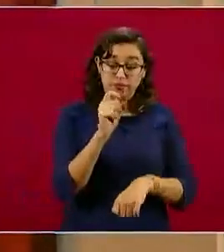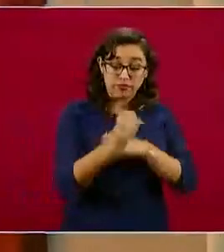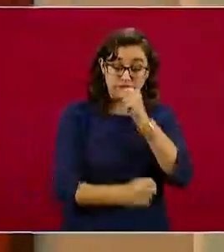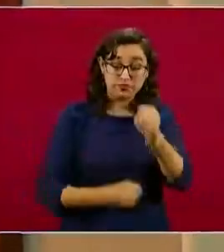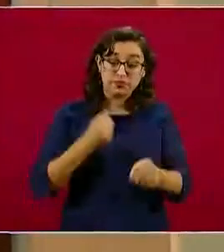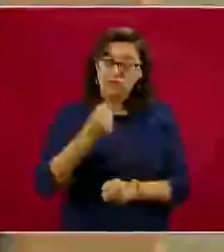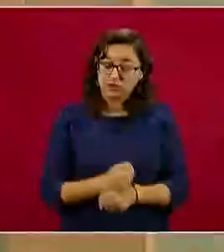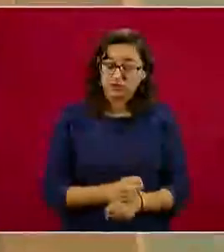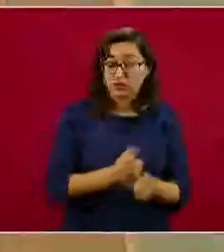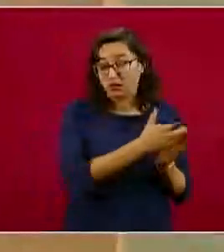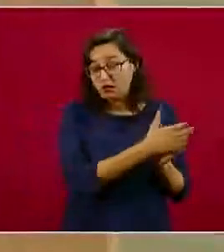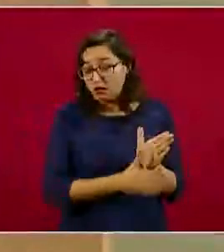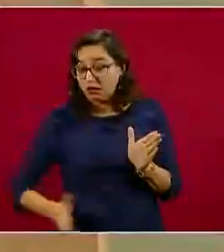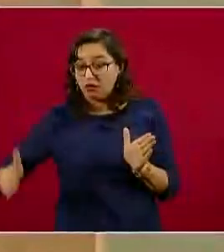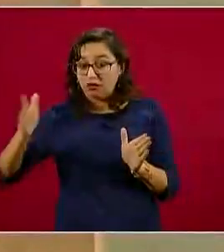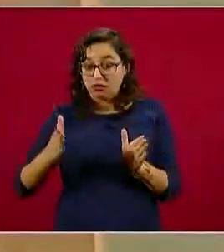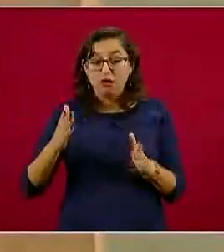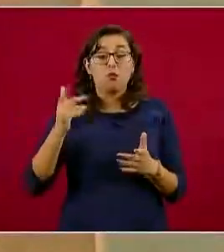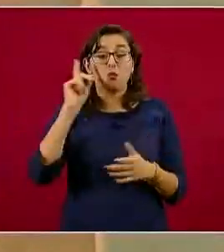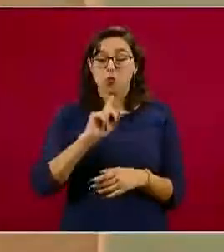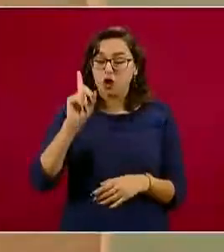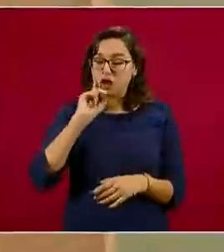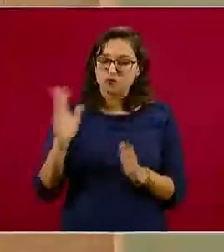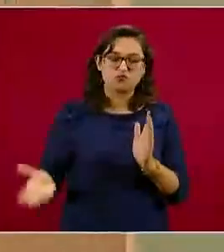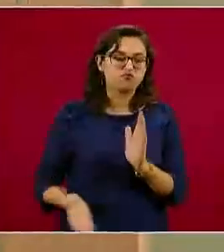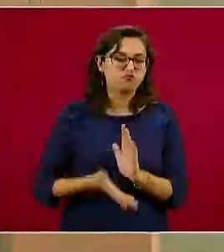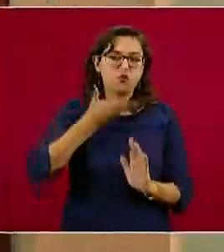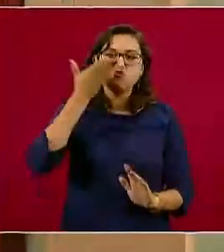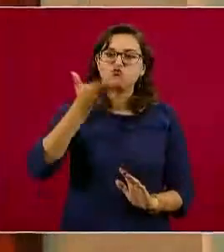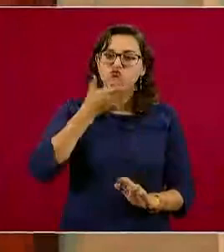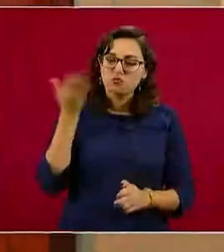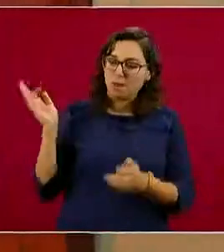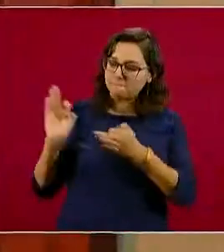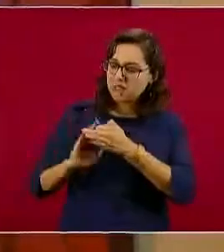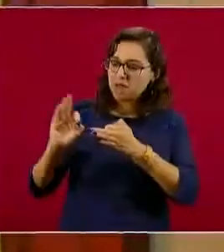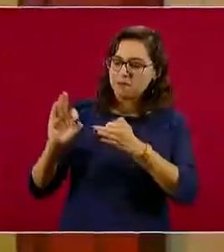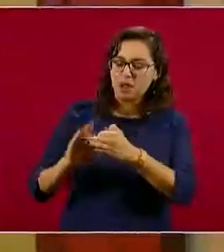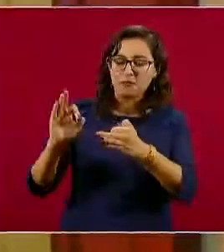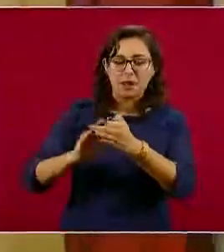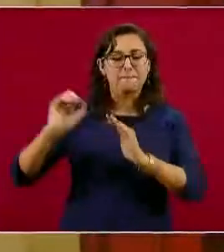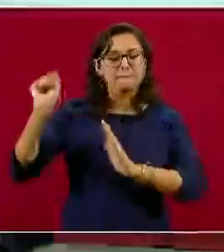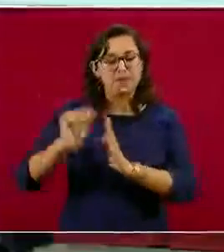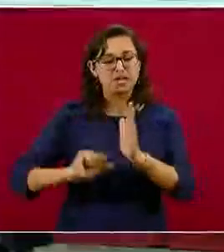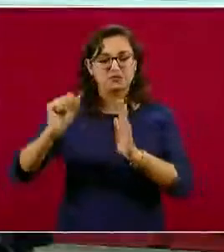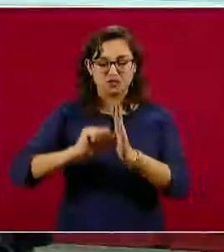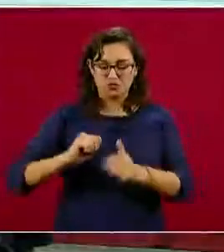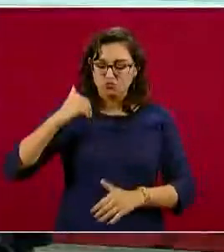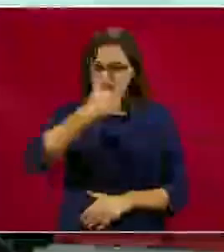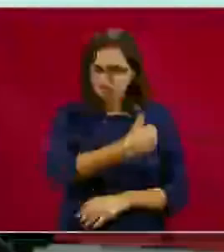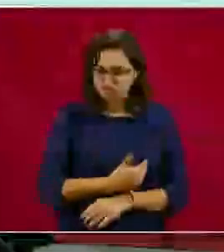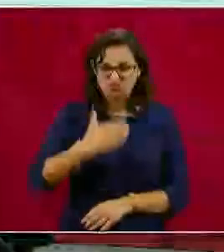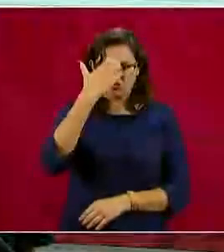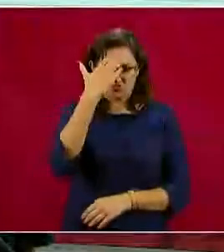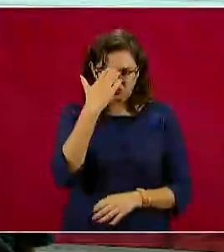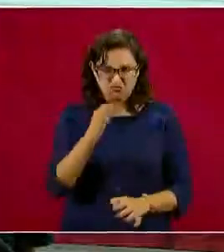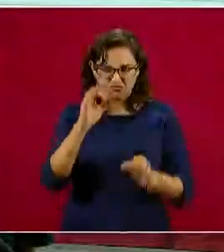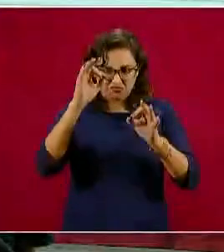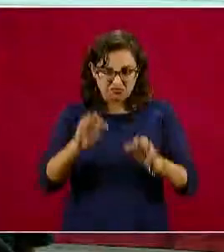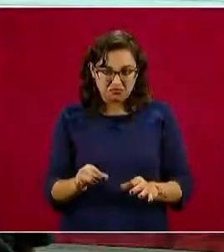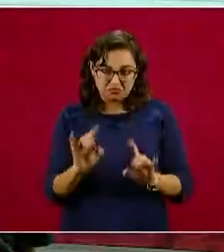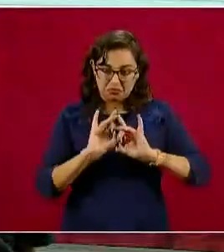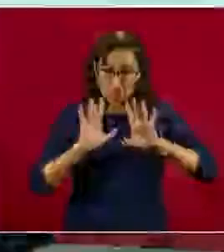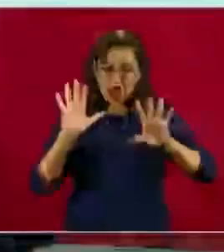los meses, se exploren de forma sistemática los senos para detectar ese tipo de alteraciones. La siguiente. Ahora,